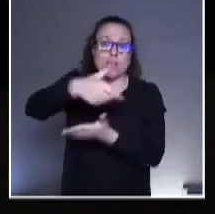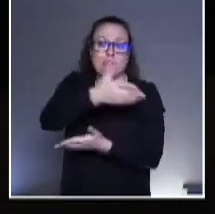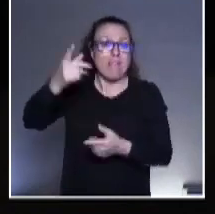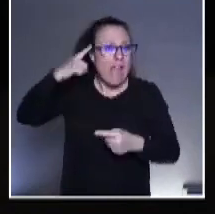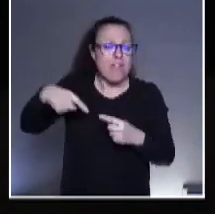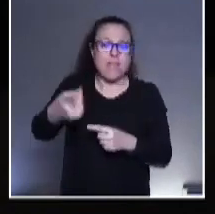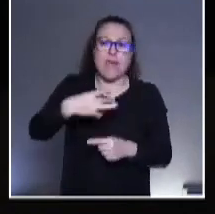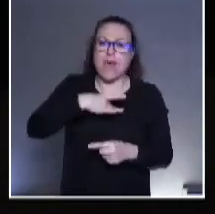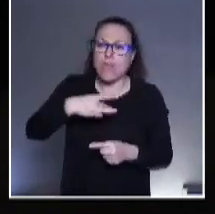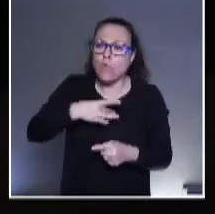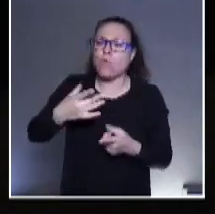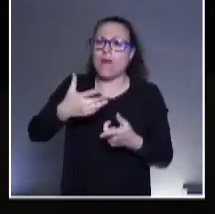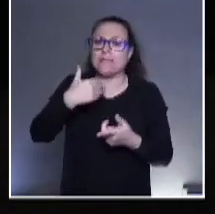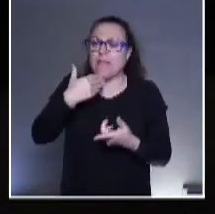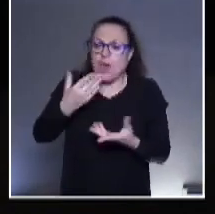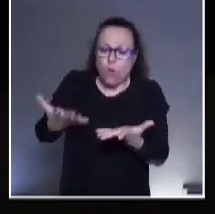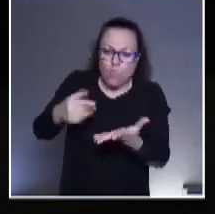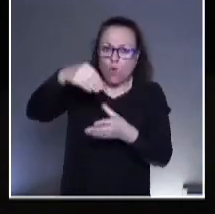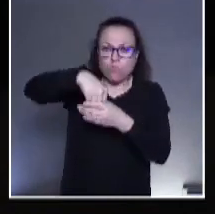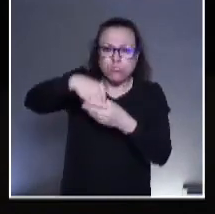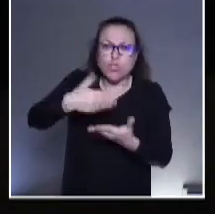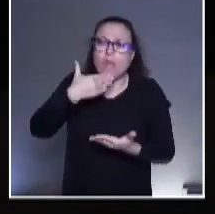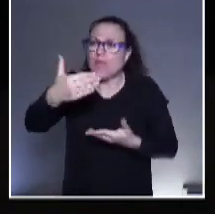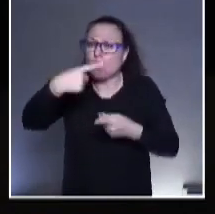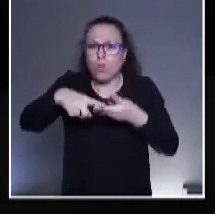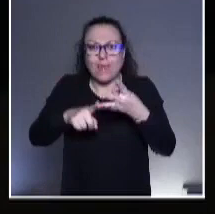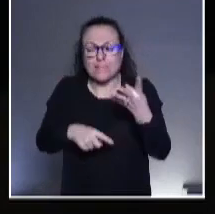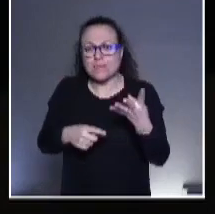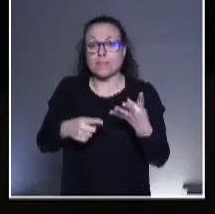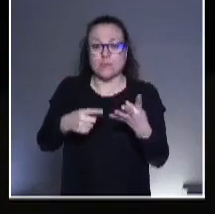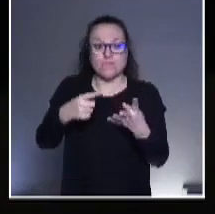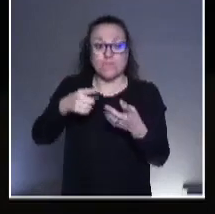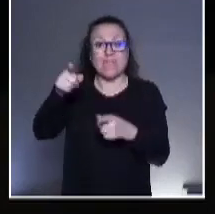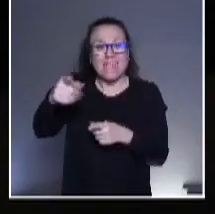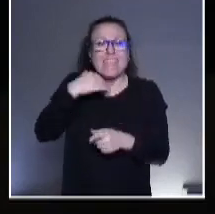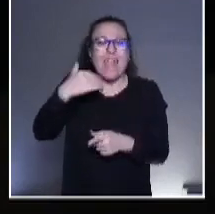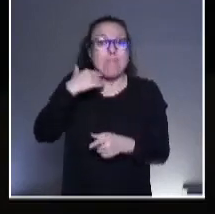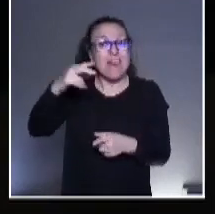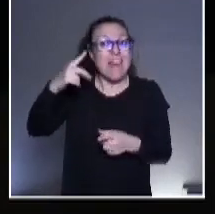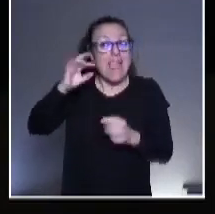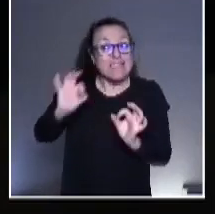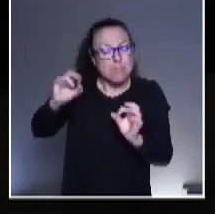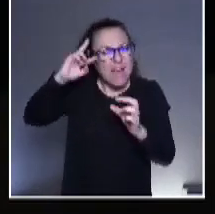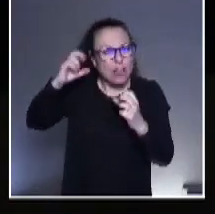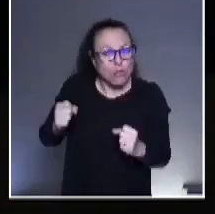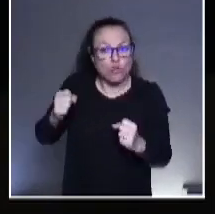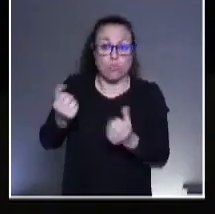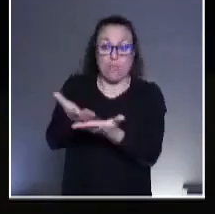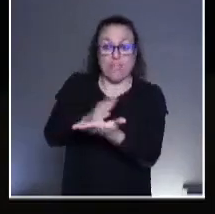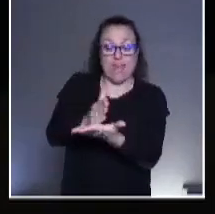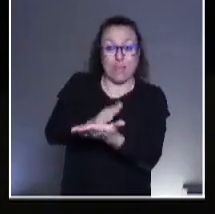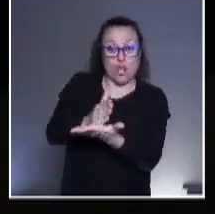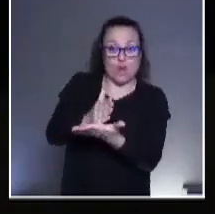y en sus dudas. Y teníamos que conocer también cuál es la opinión de esos traductores especializados que median con